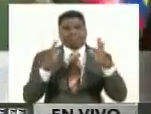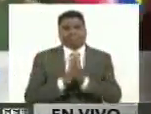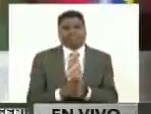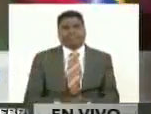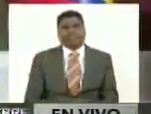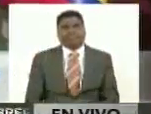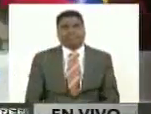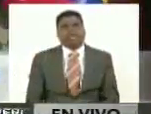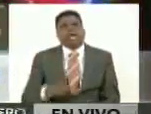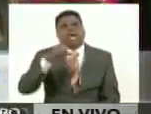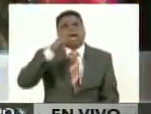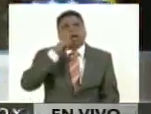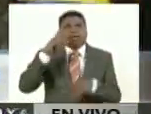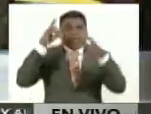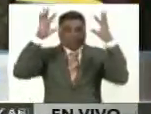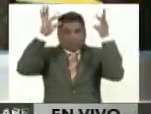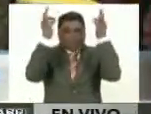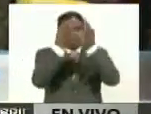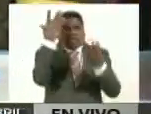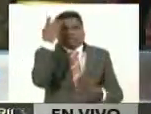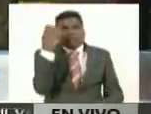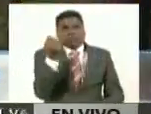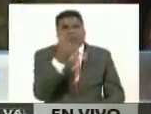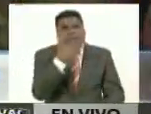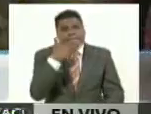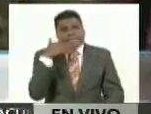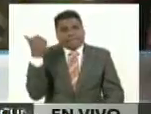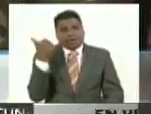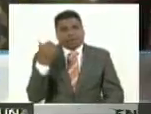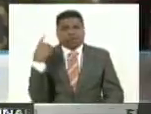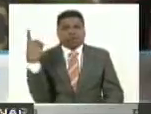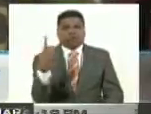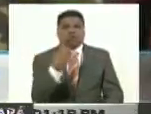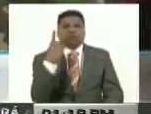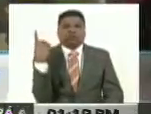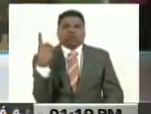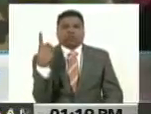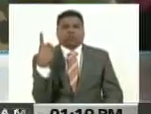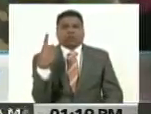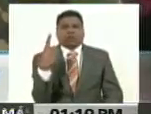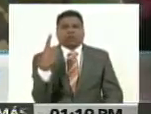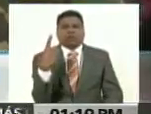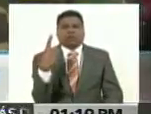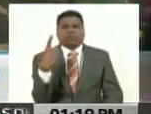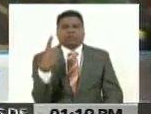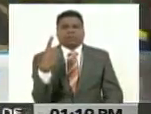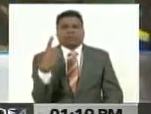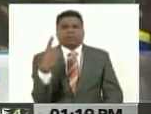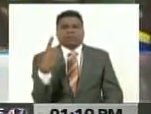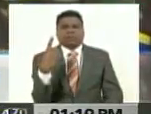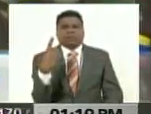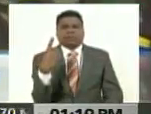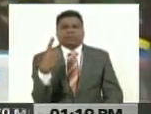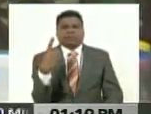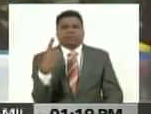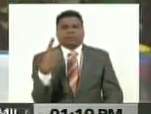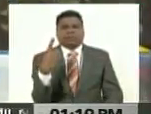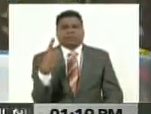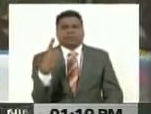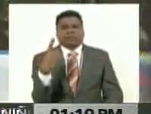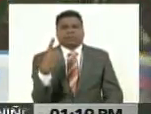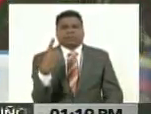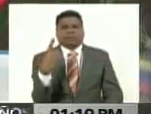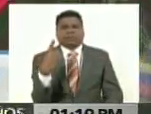Fabricio entendió mejor, solo quizás Zamora y el comandante Chávez, la Unión Cívico-Militar.